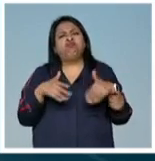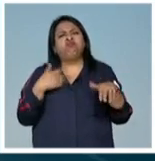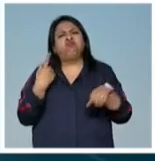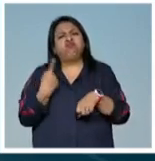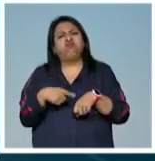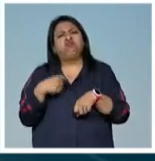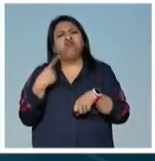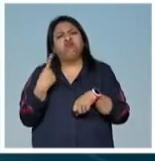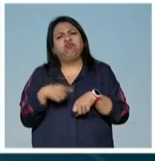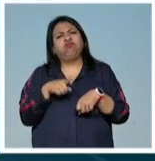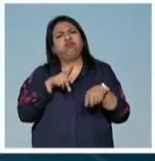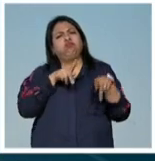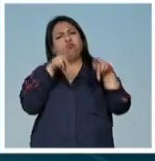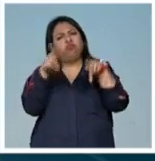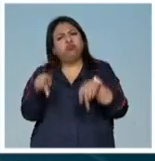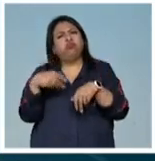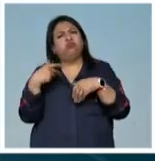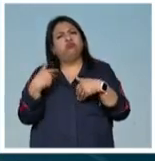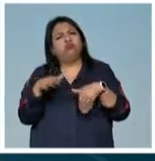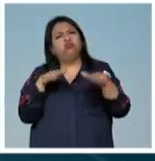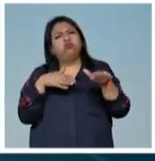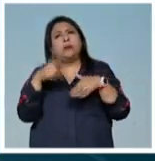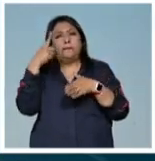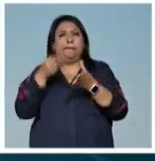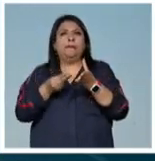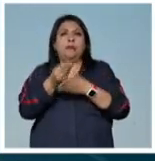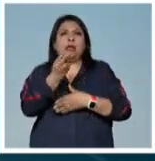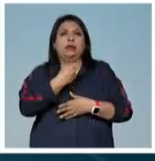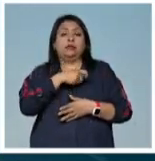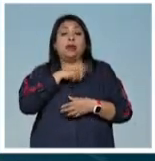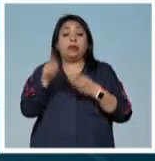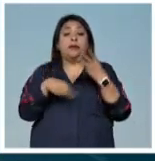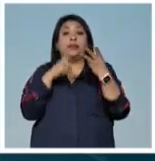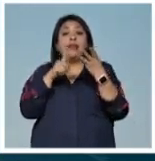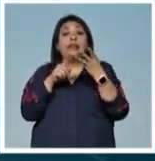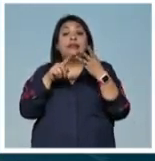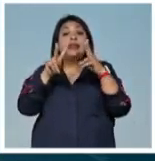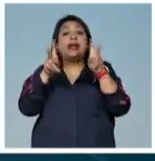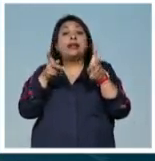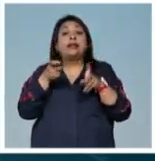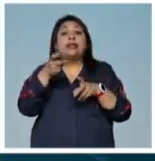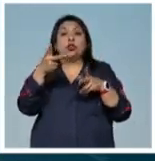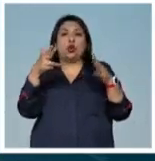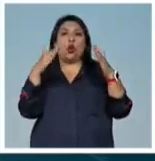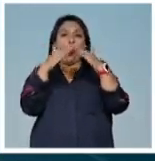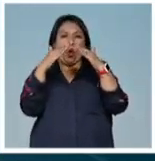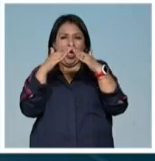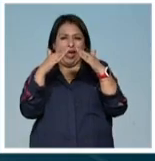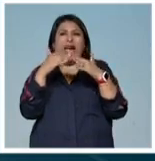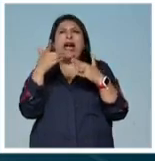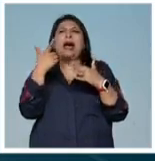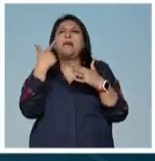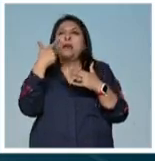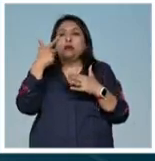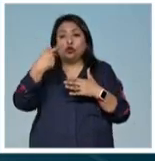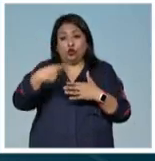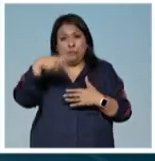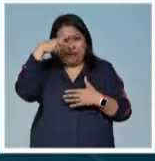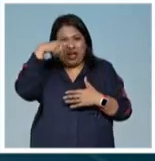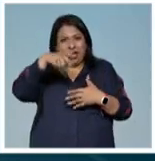los puentes para salir de España. La tercera etapa lleva por título El Hogar y reúne la obra hecha en México por